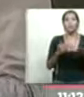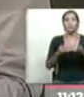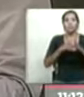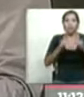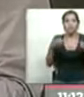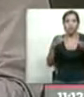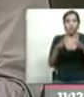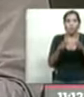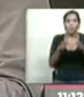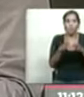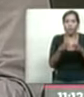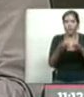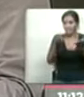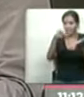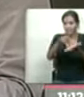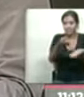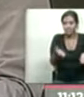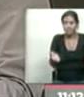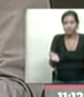está anidado ahí.